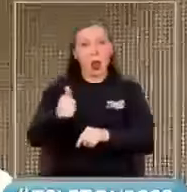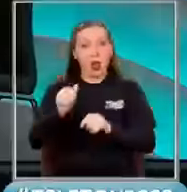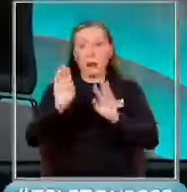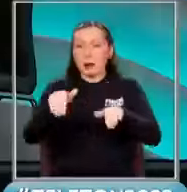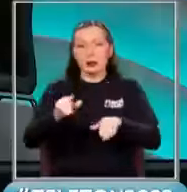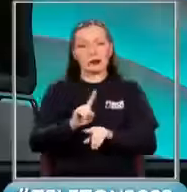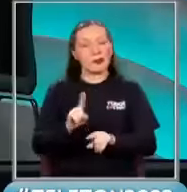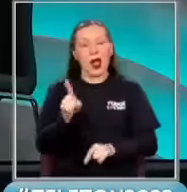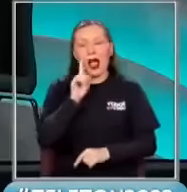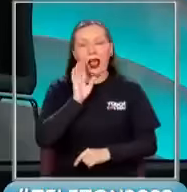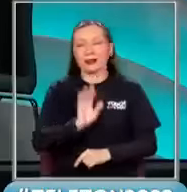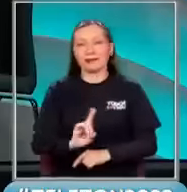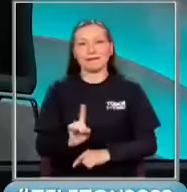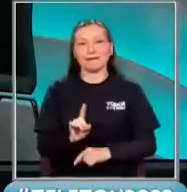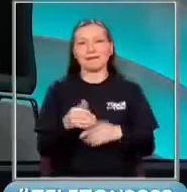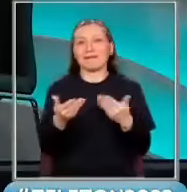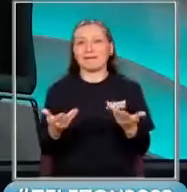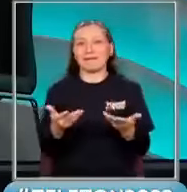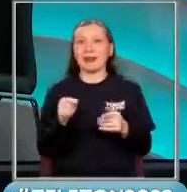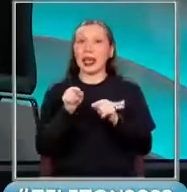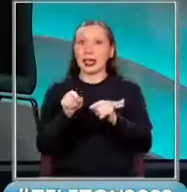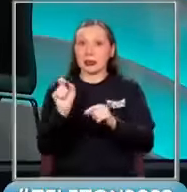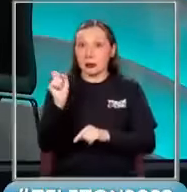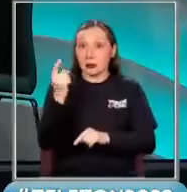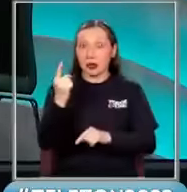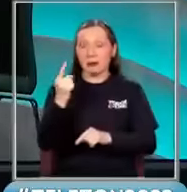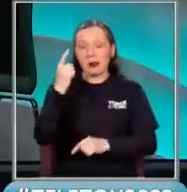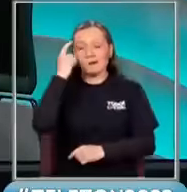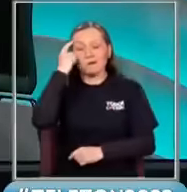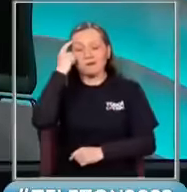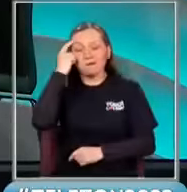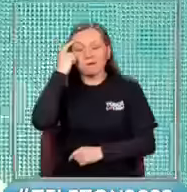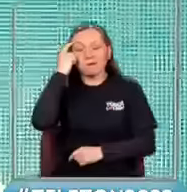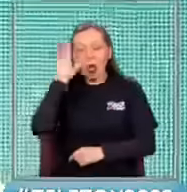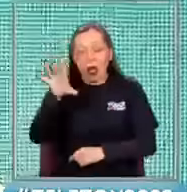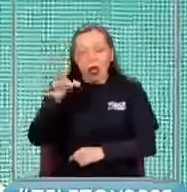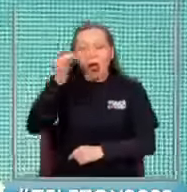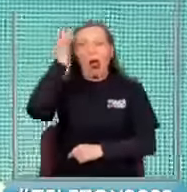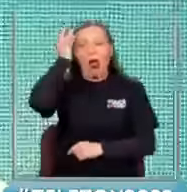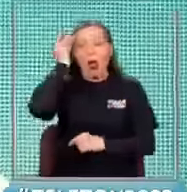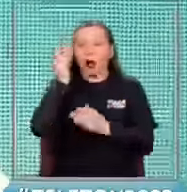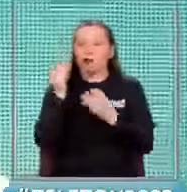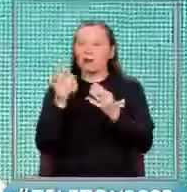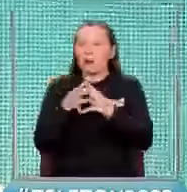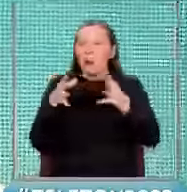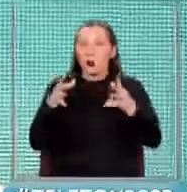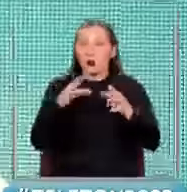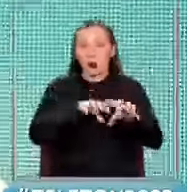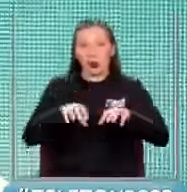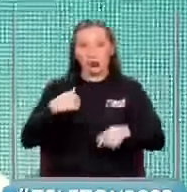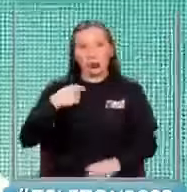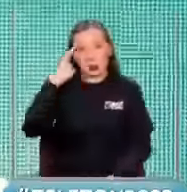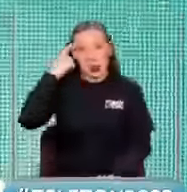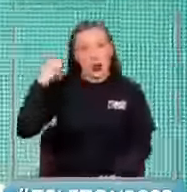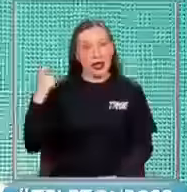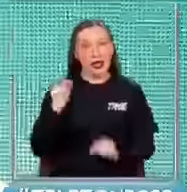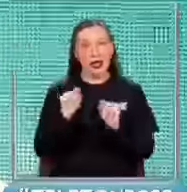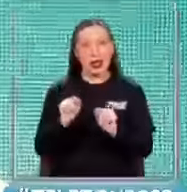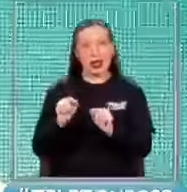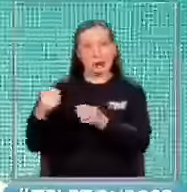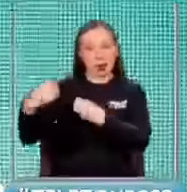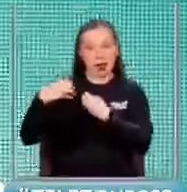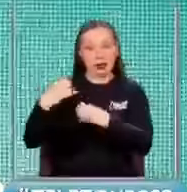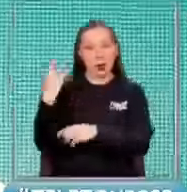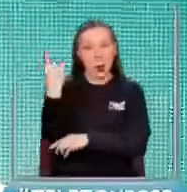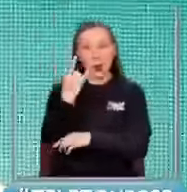No. No es así. Entonces, ese primer punto hizo que yo me diera cuenta de que quizás muchas cosas que creía y que me enseñaron